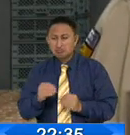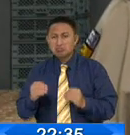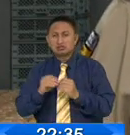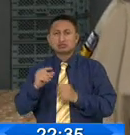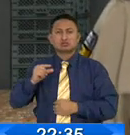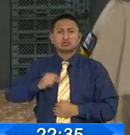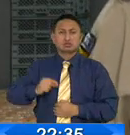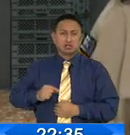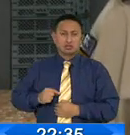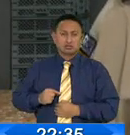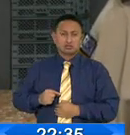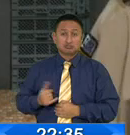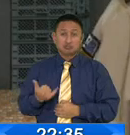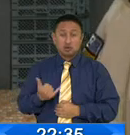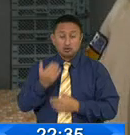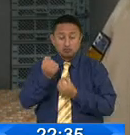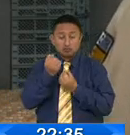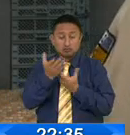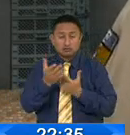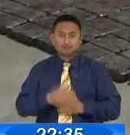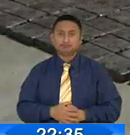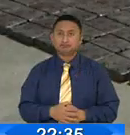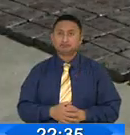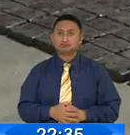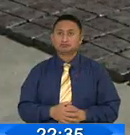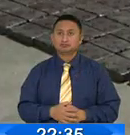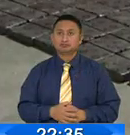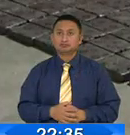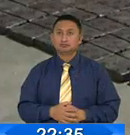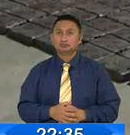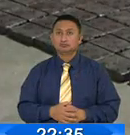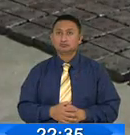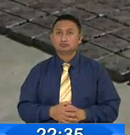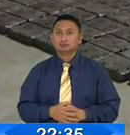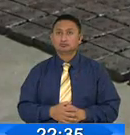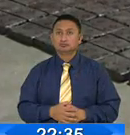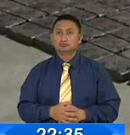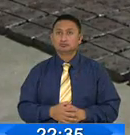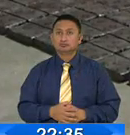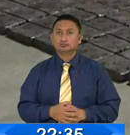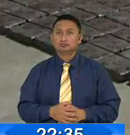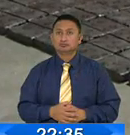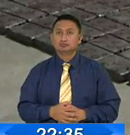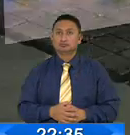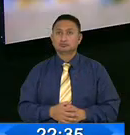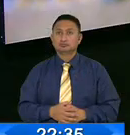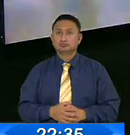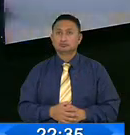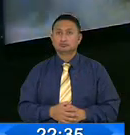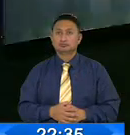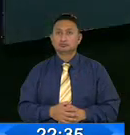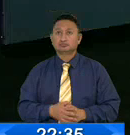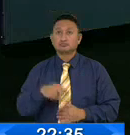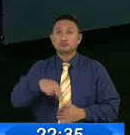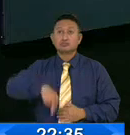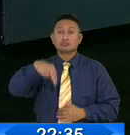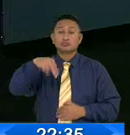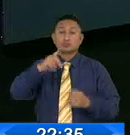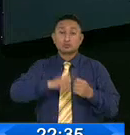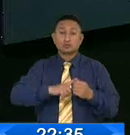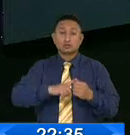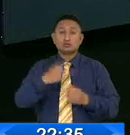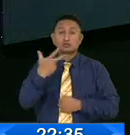este caso que hoy informamos a la ciudadanía. Informó Celeste Dueñas. En el norte de Quito, tres